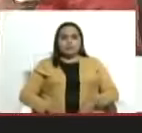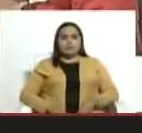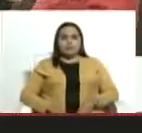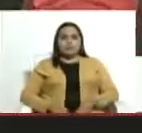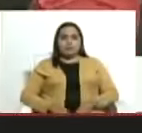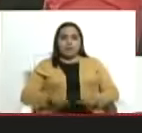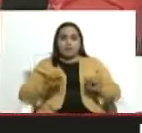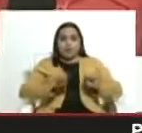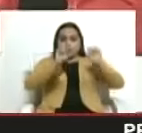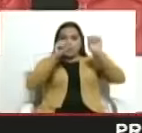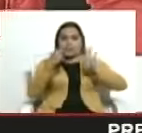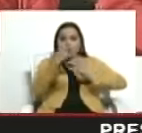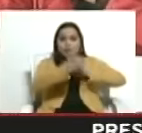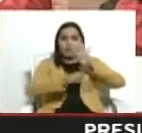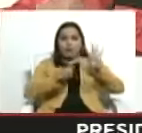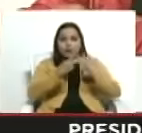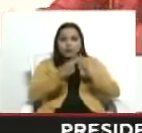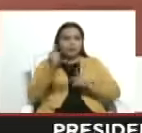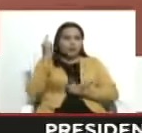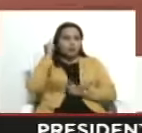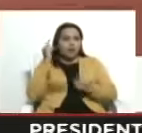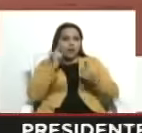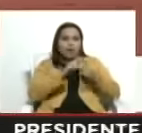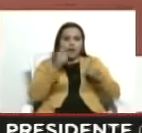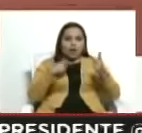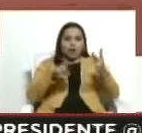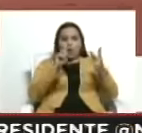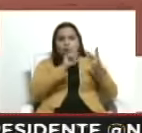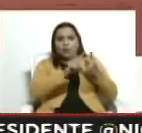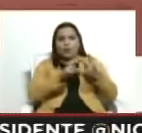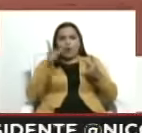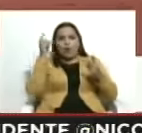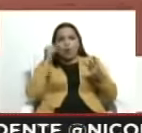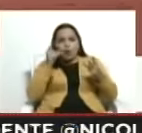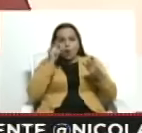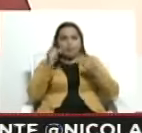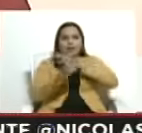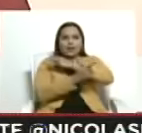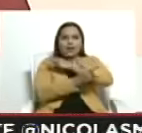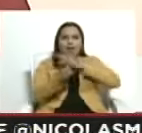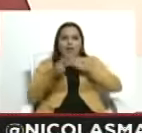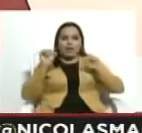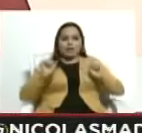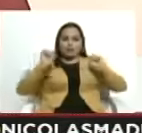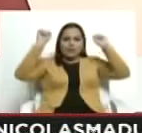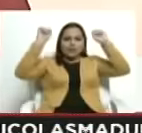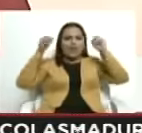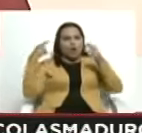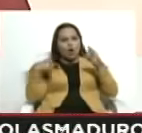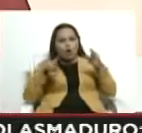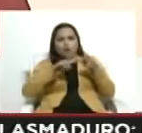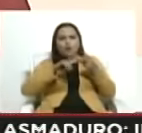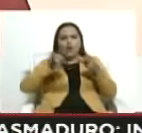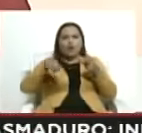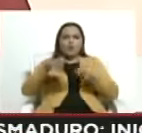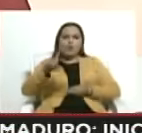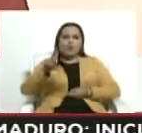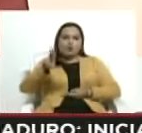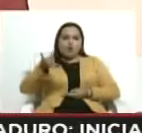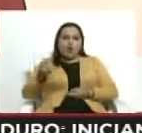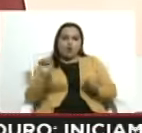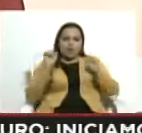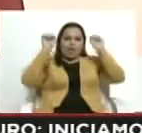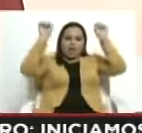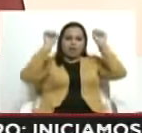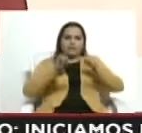Empeza 4, Katherine Echandia, Angeline Venegas, Keidomar Vallenilla y Julio Mayora. En natación, Alberto Mestre. En